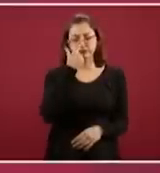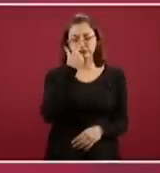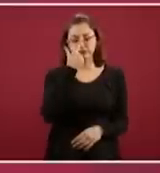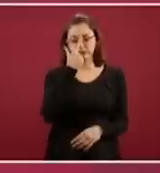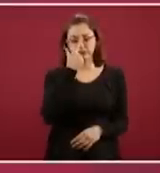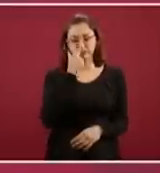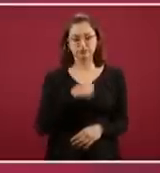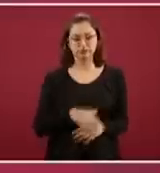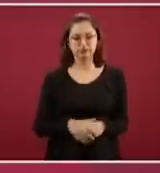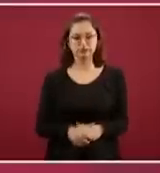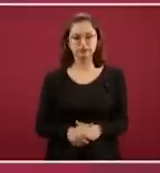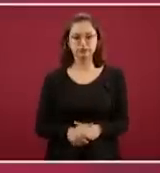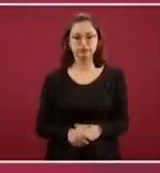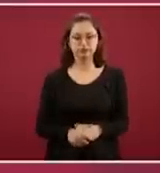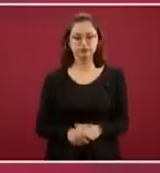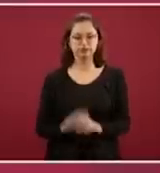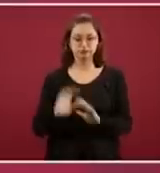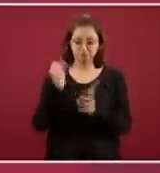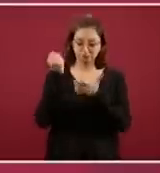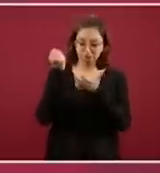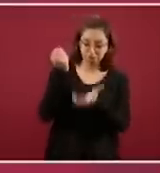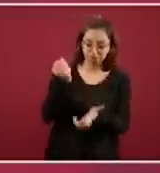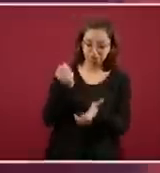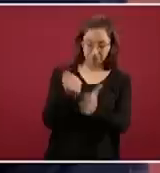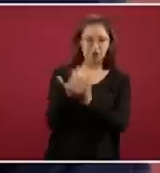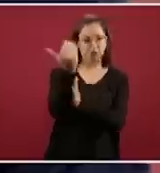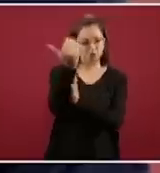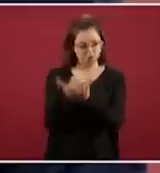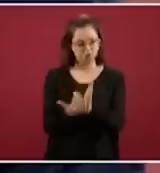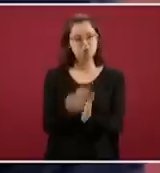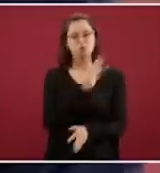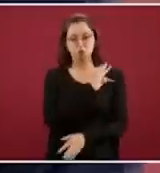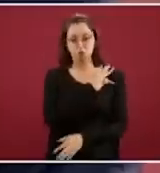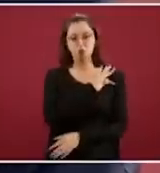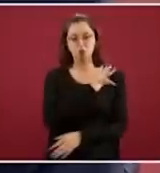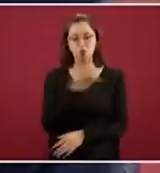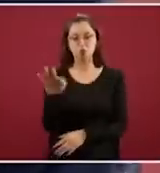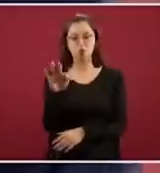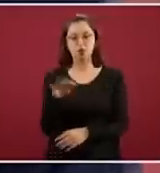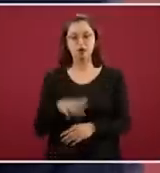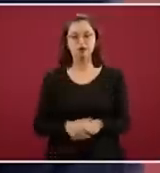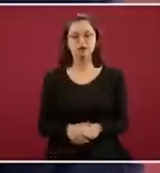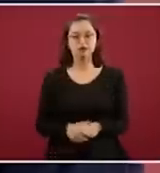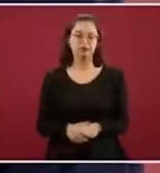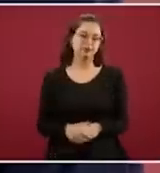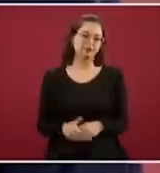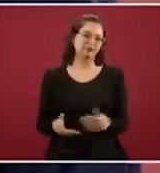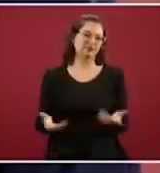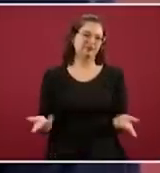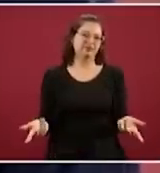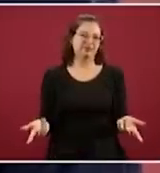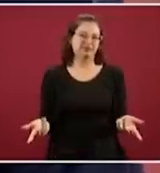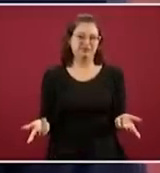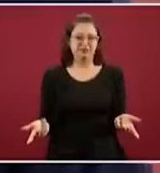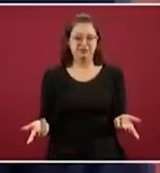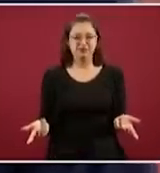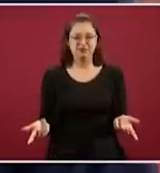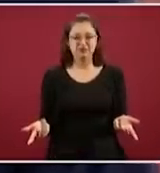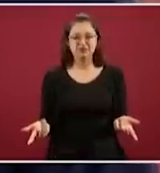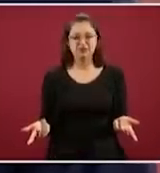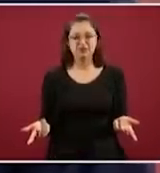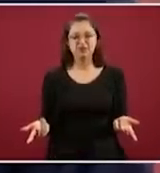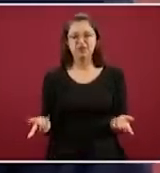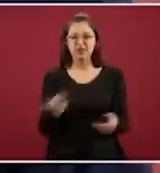Sí se puede reducir. Además, se va a ver muy mal. Hoy hay que